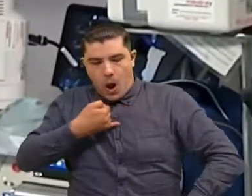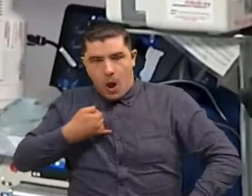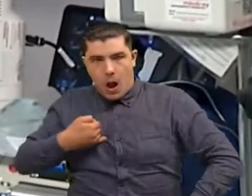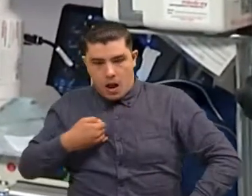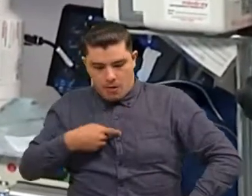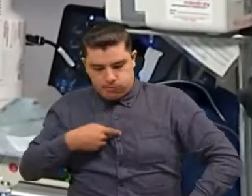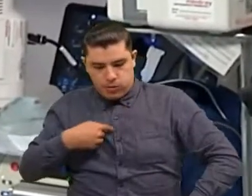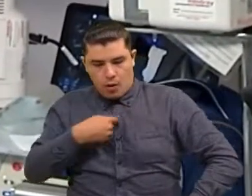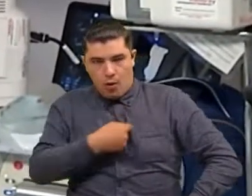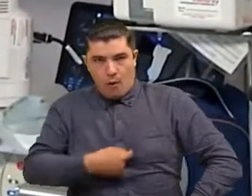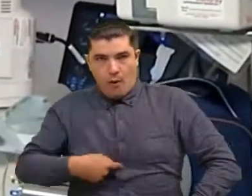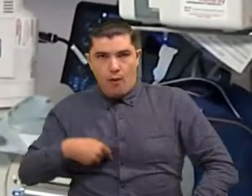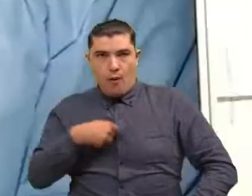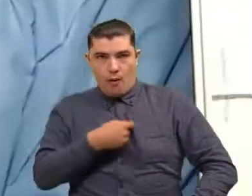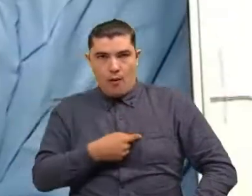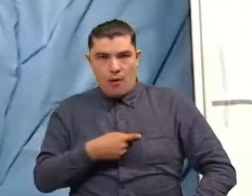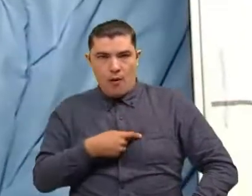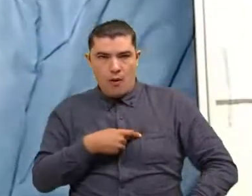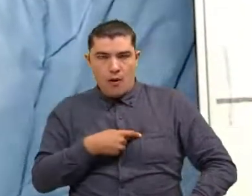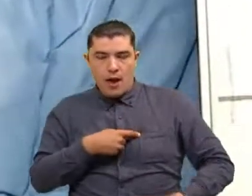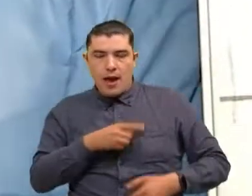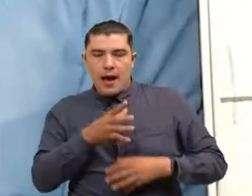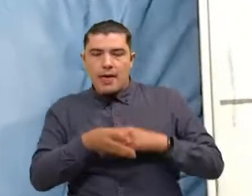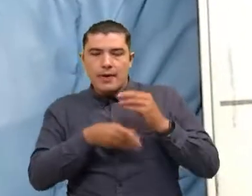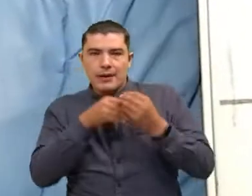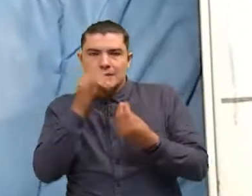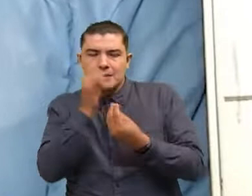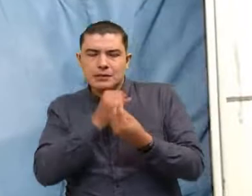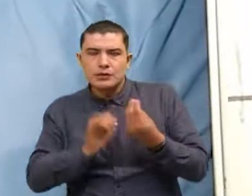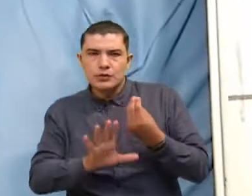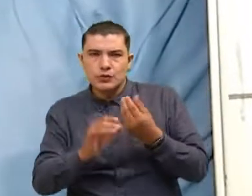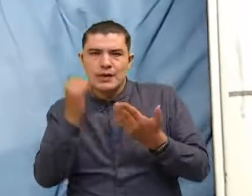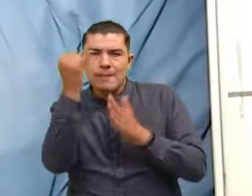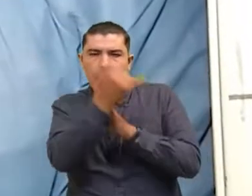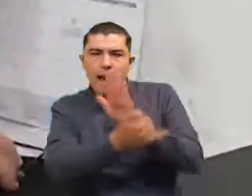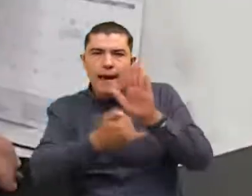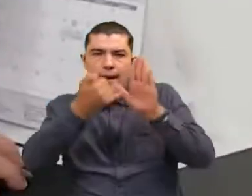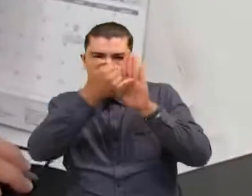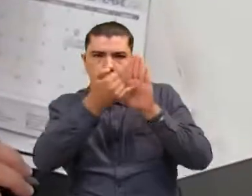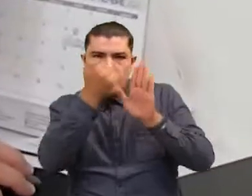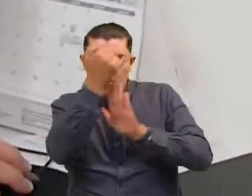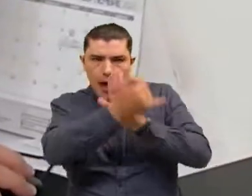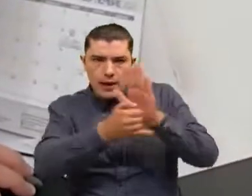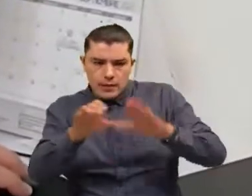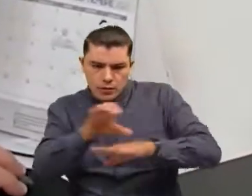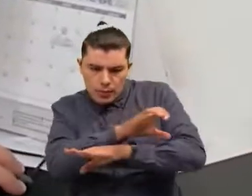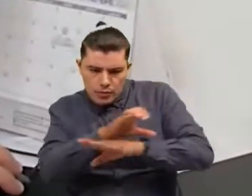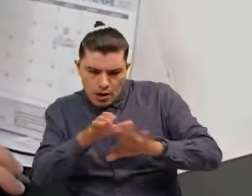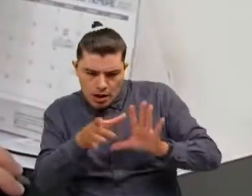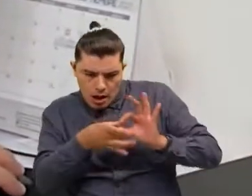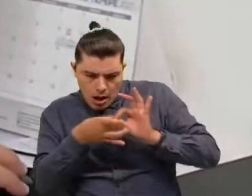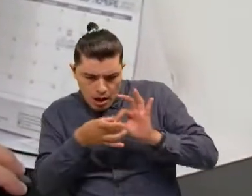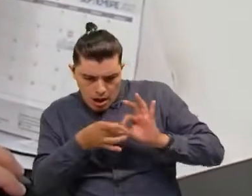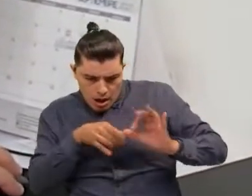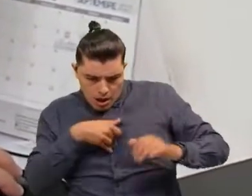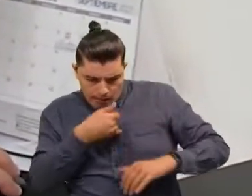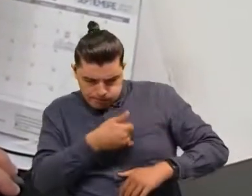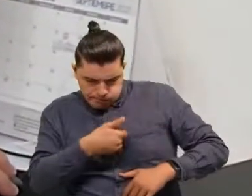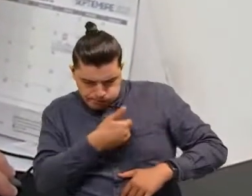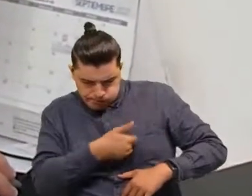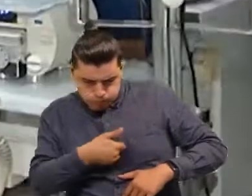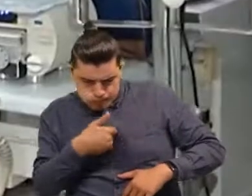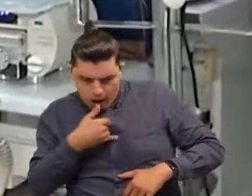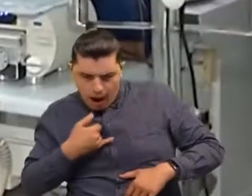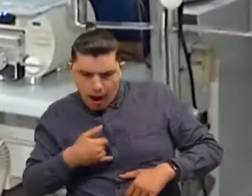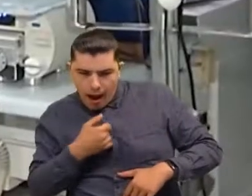medio de computador e integrado con imágenes computarizadas, como lo hemos dicho, y tratamos de encontrar los focos que están